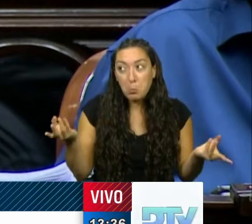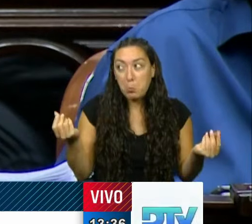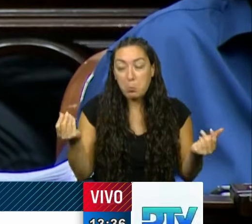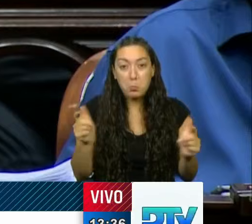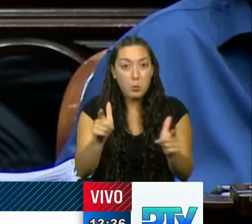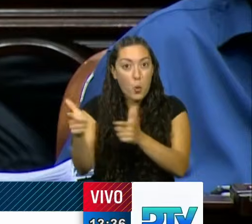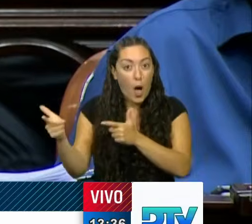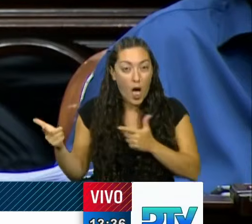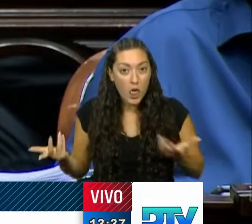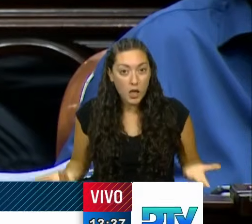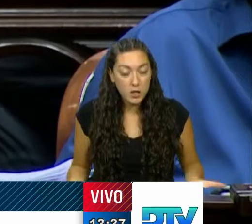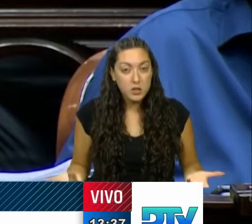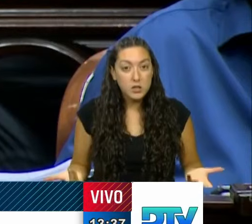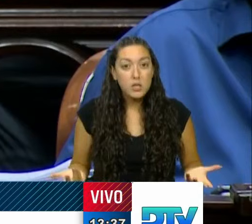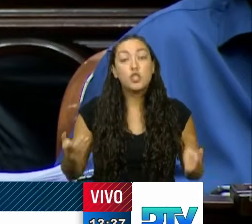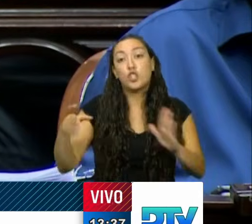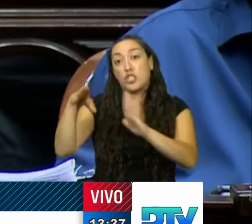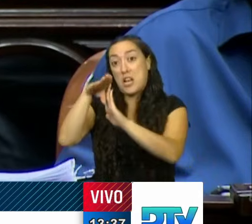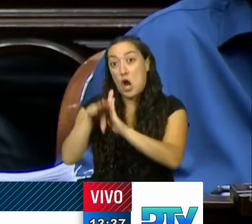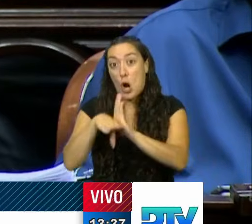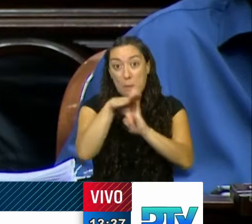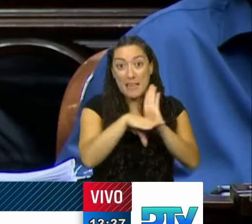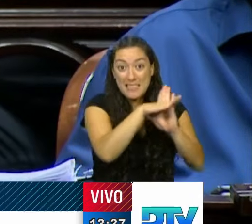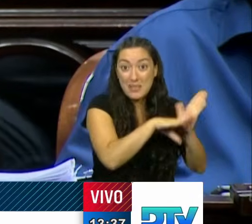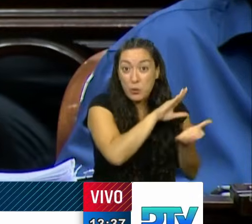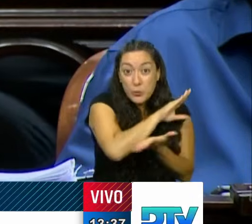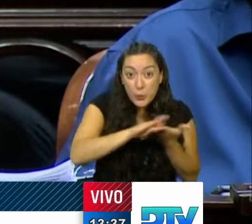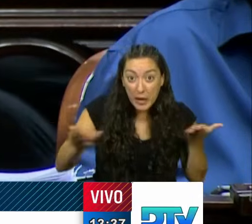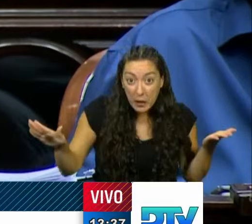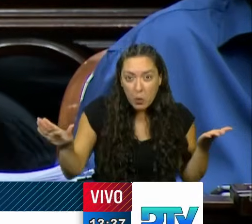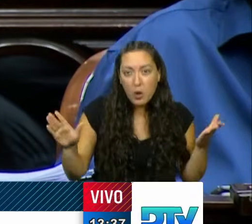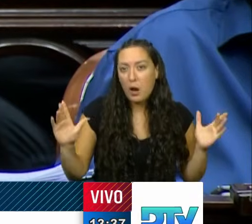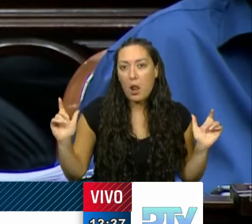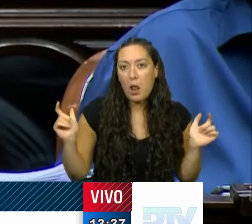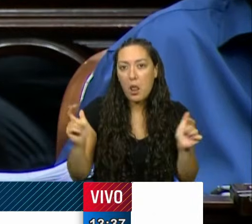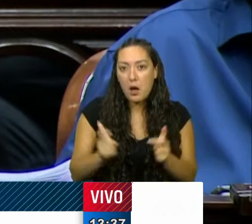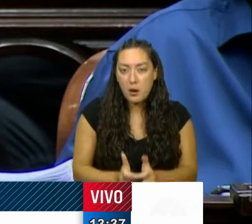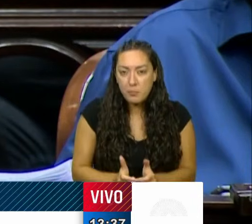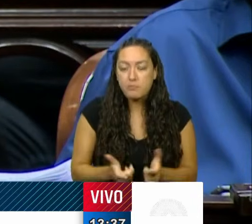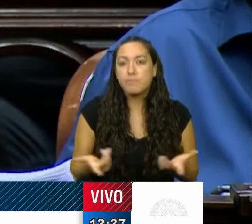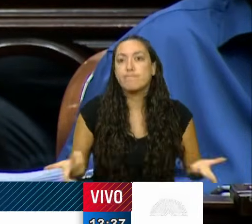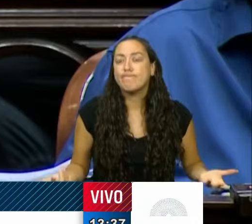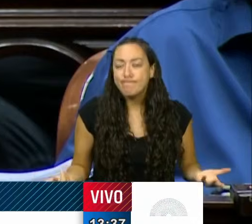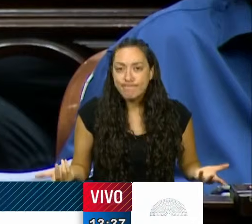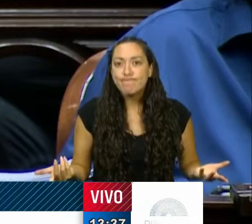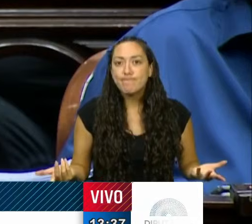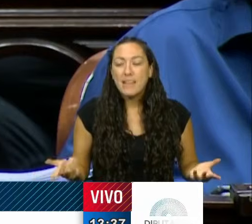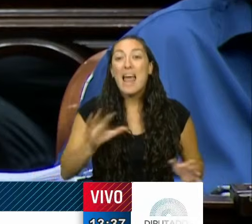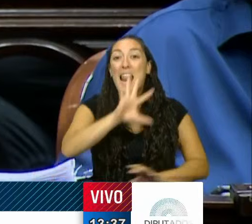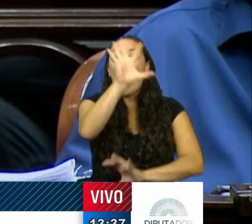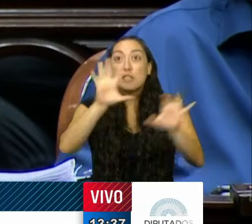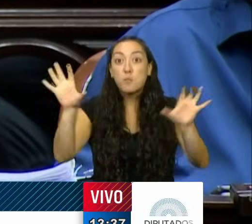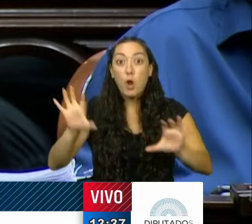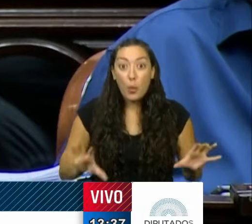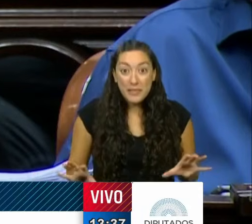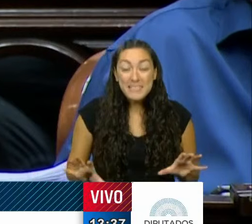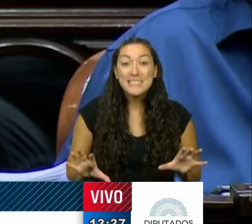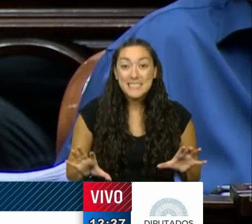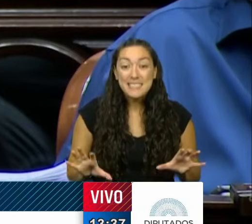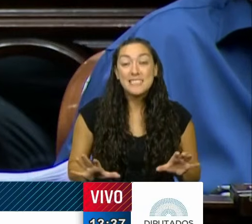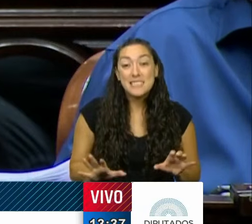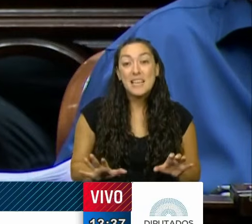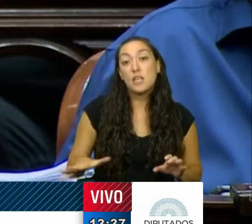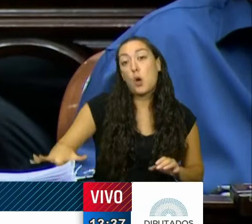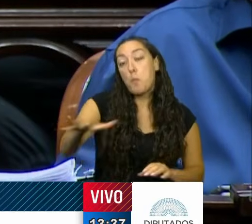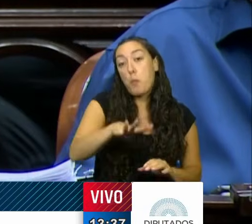nada. Y ahora con estas normas va a haber mucho menos. Lo lamentable es que en esas provincias donde el